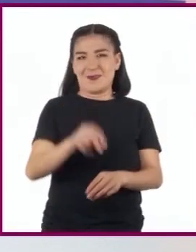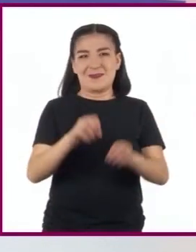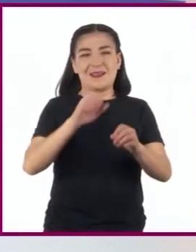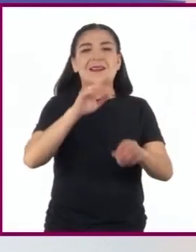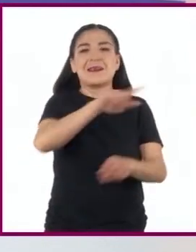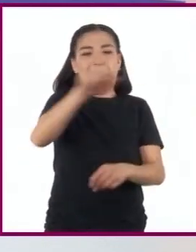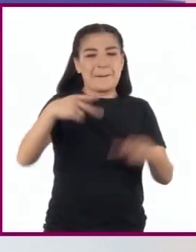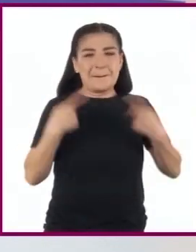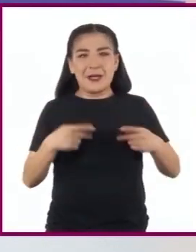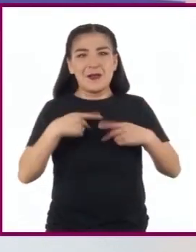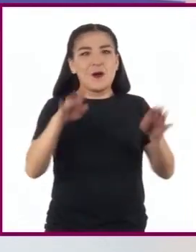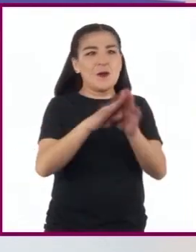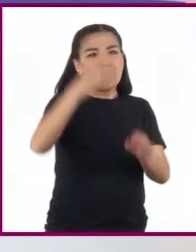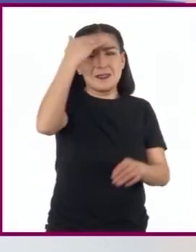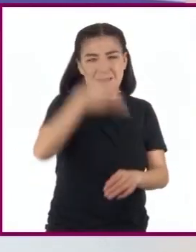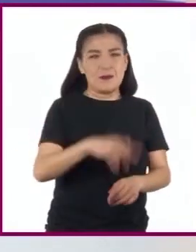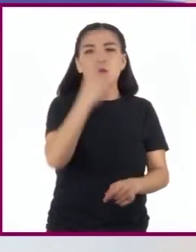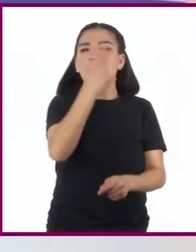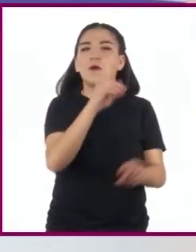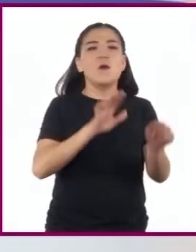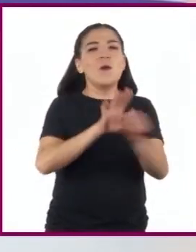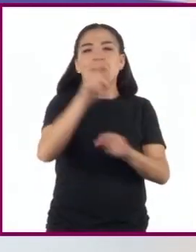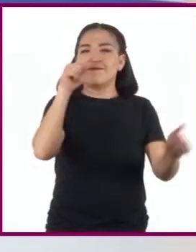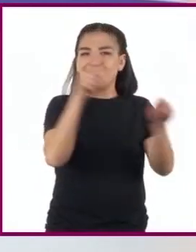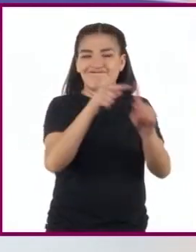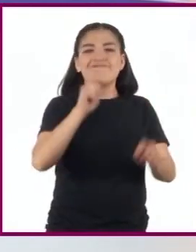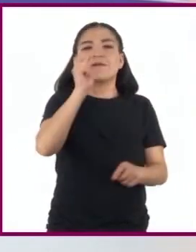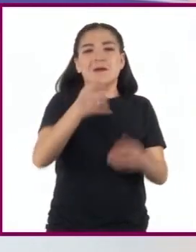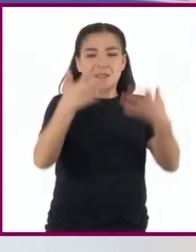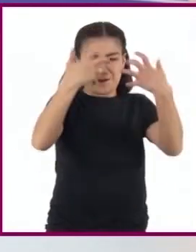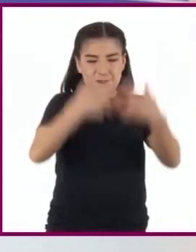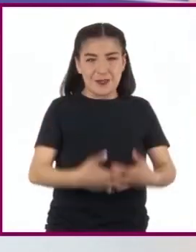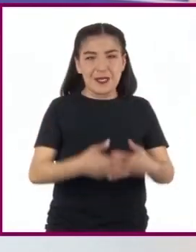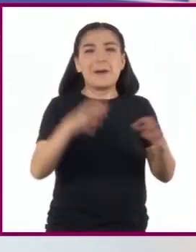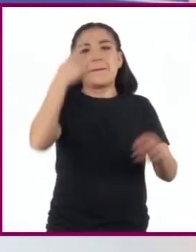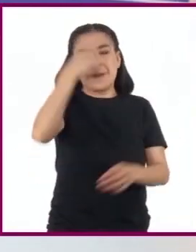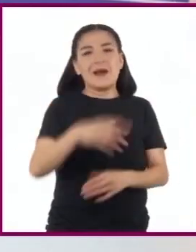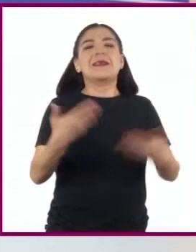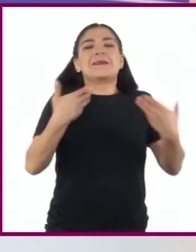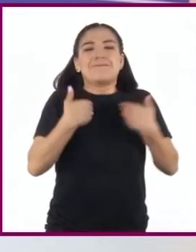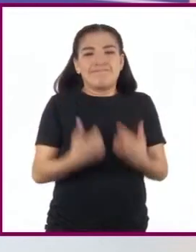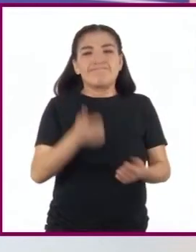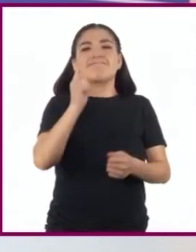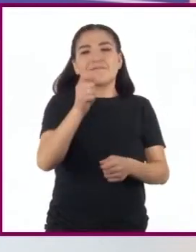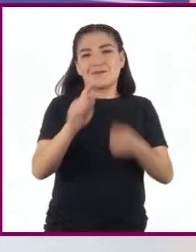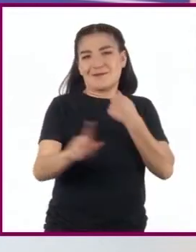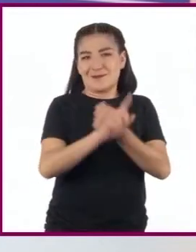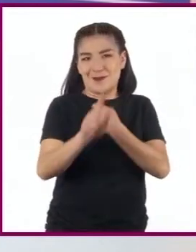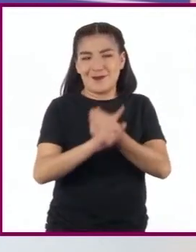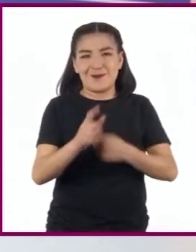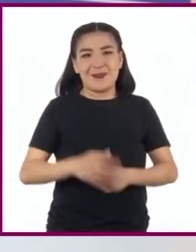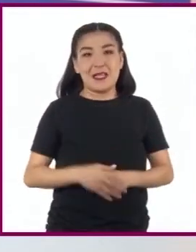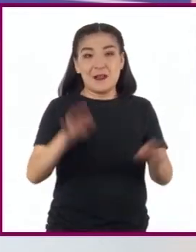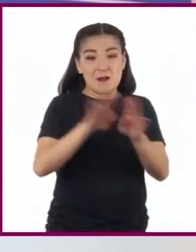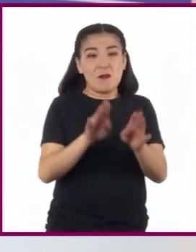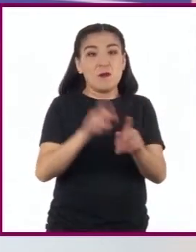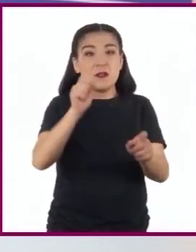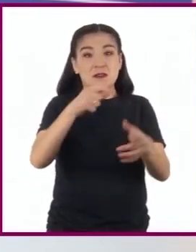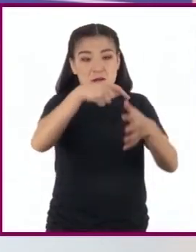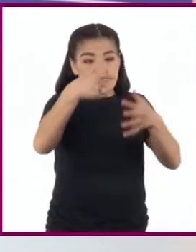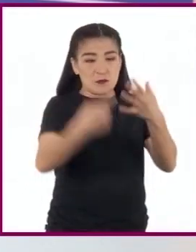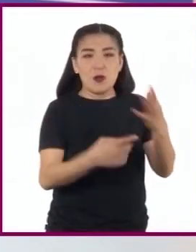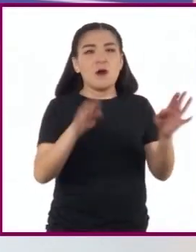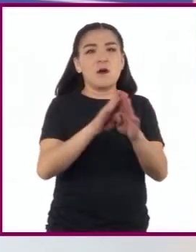una información para uso exclusivo con la única función de hacerle comprender lo ocurrido. En ningún caso